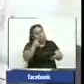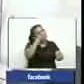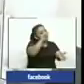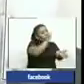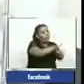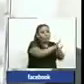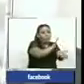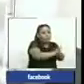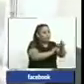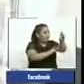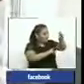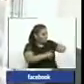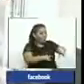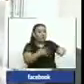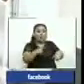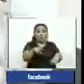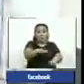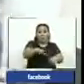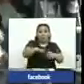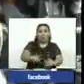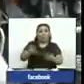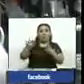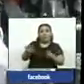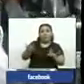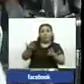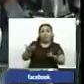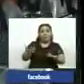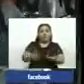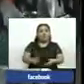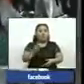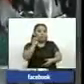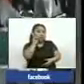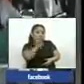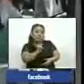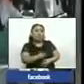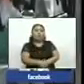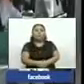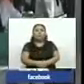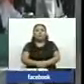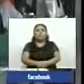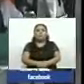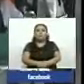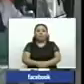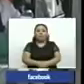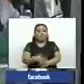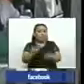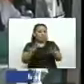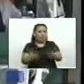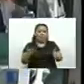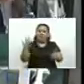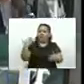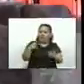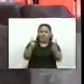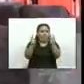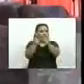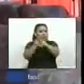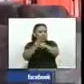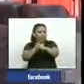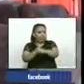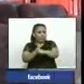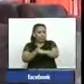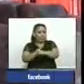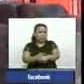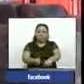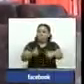boleto y abordar. Tenemos salas de espera. Esa parte nosotros ya la hemos evolucionado y nos ha hecho un